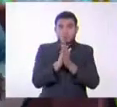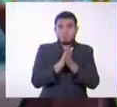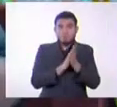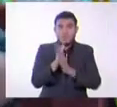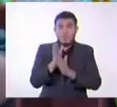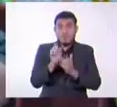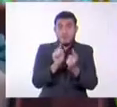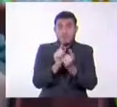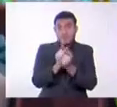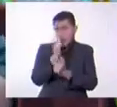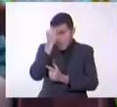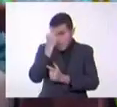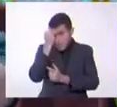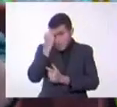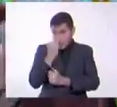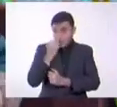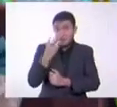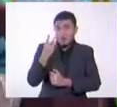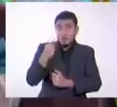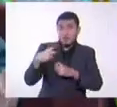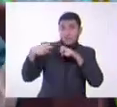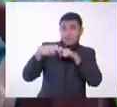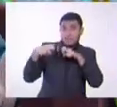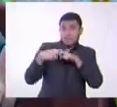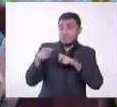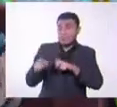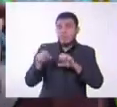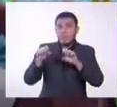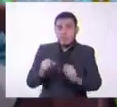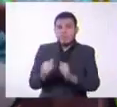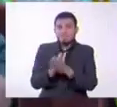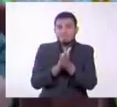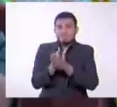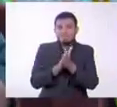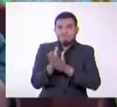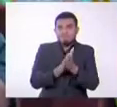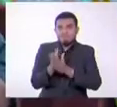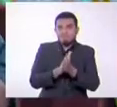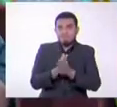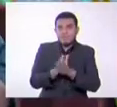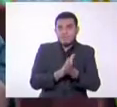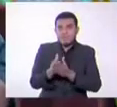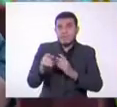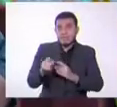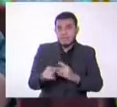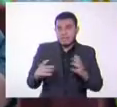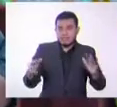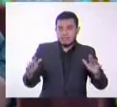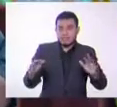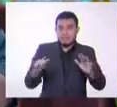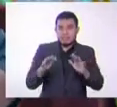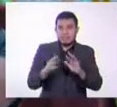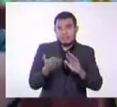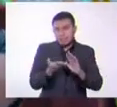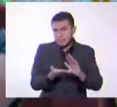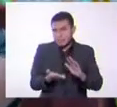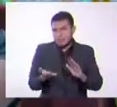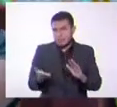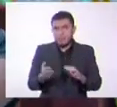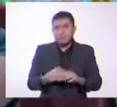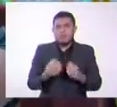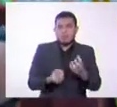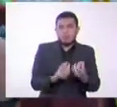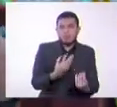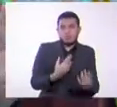la cantidad de energía que se puede aprovechar de este conjunto de ecosistemas, es decir, de la flora